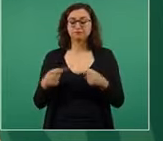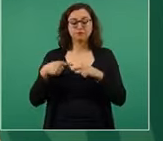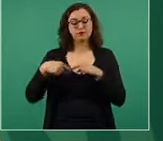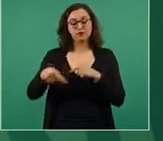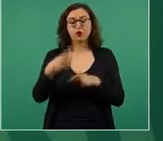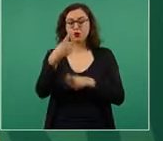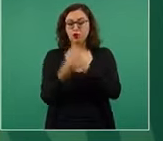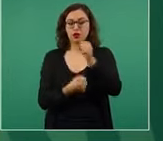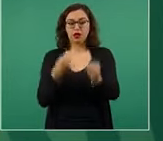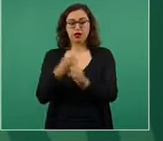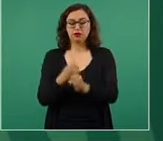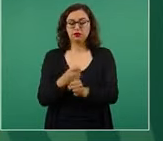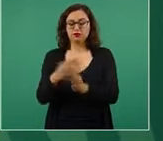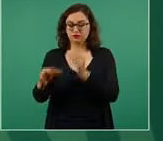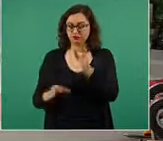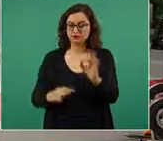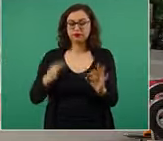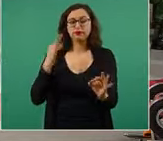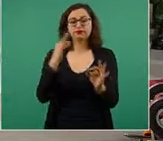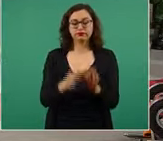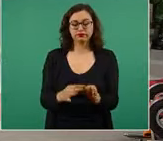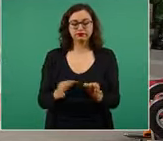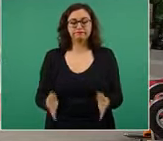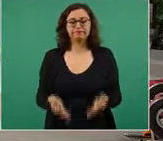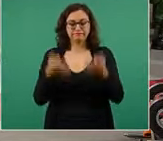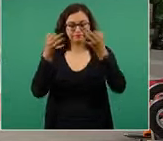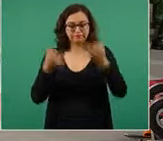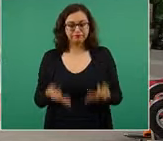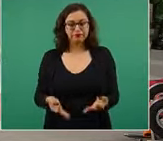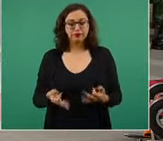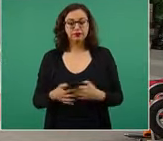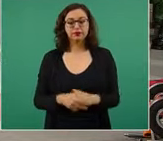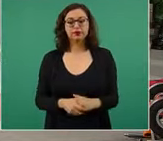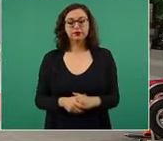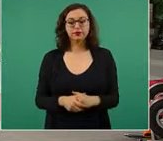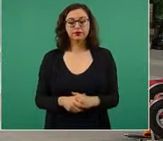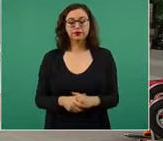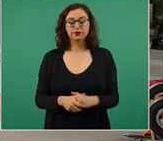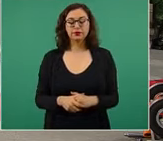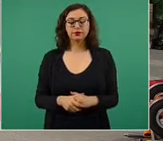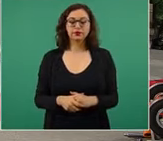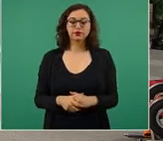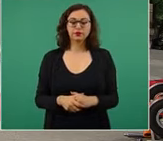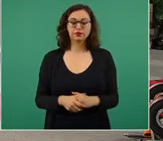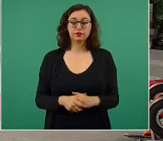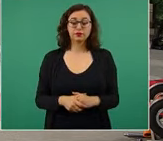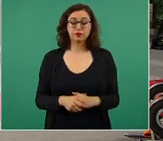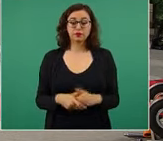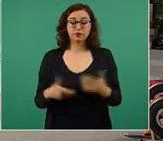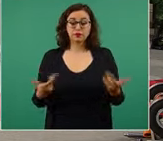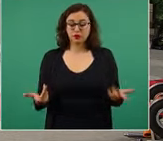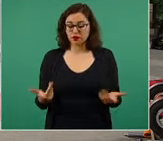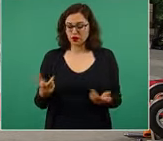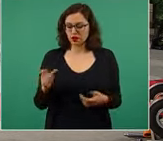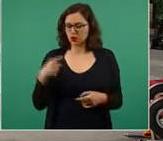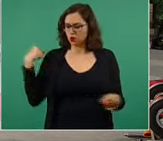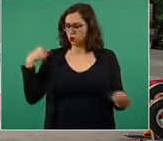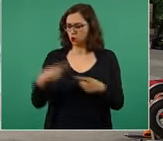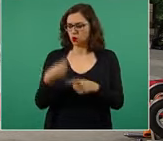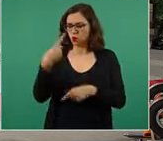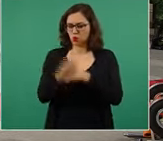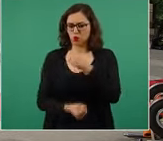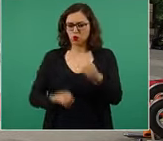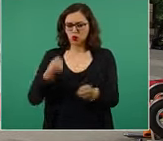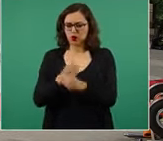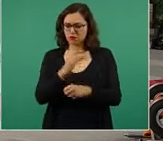ciclo escolar. Formalmente, el ciclo escolar termina el